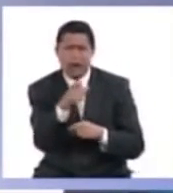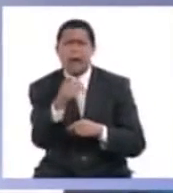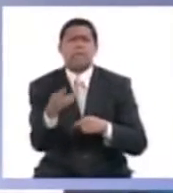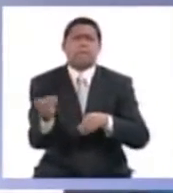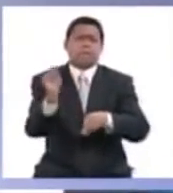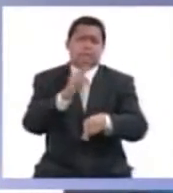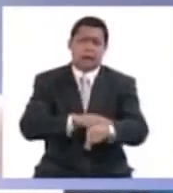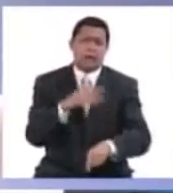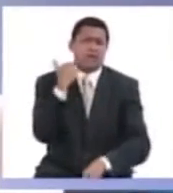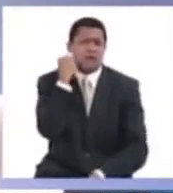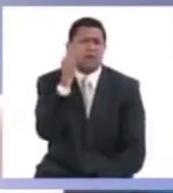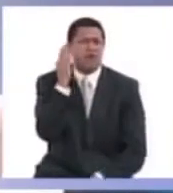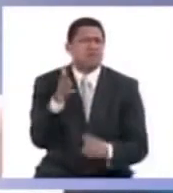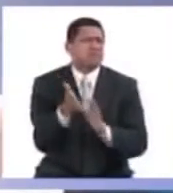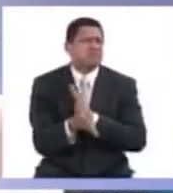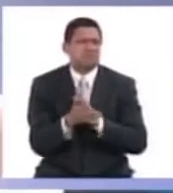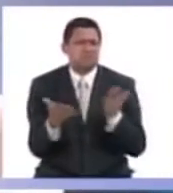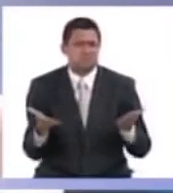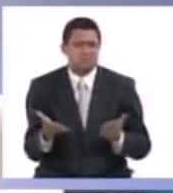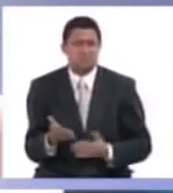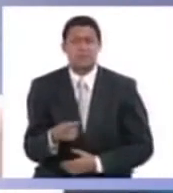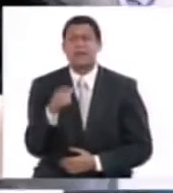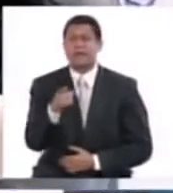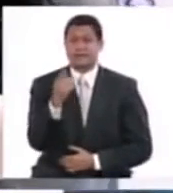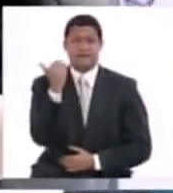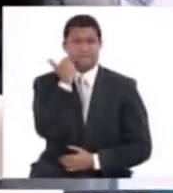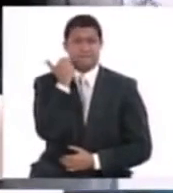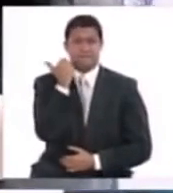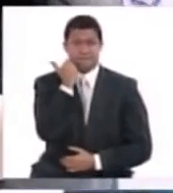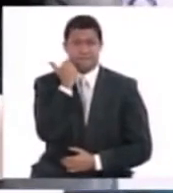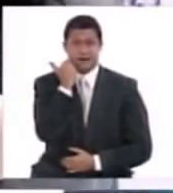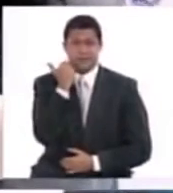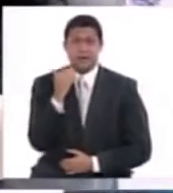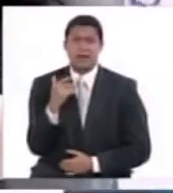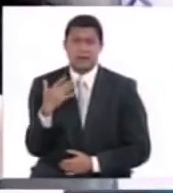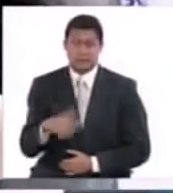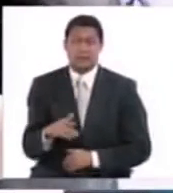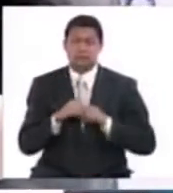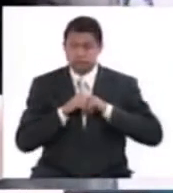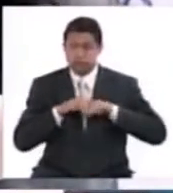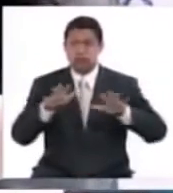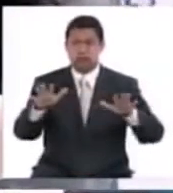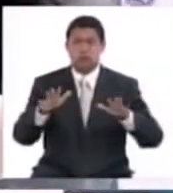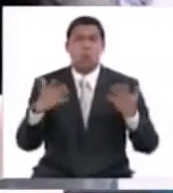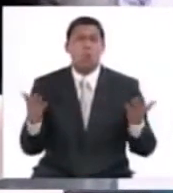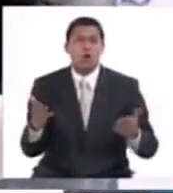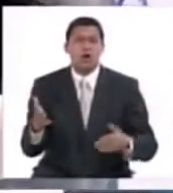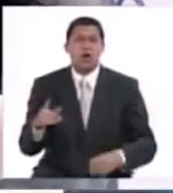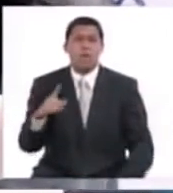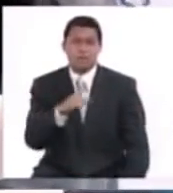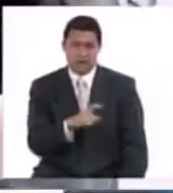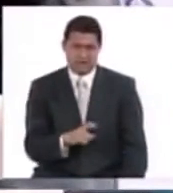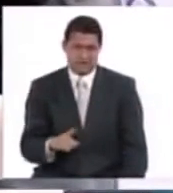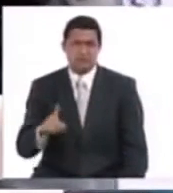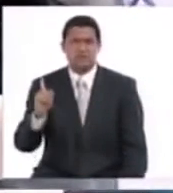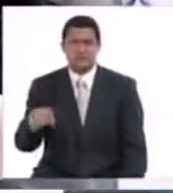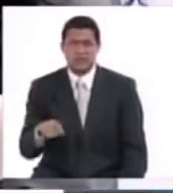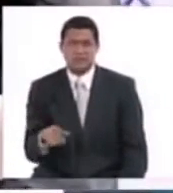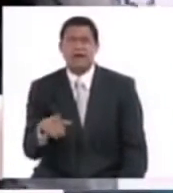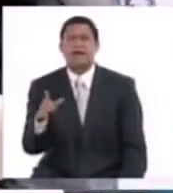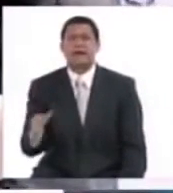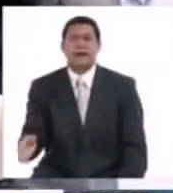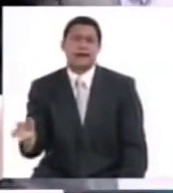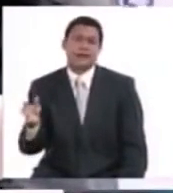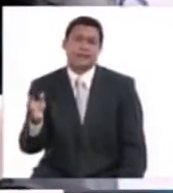malaria. ¿Pero qué es el paludismo, doctor? Es una enfermedad infecciosa producida por un parásito, Este